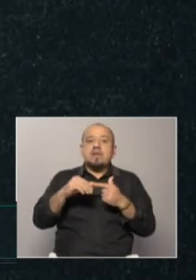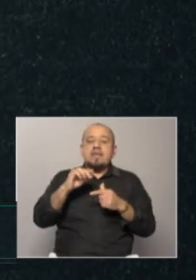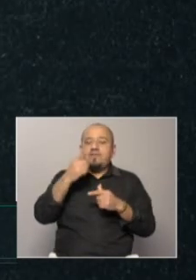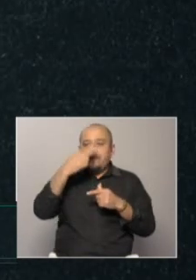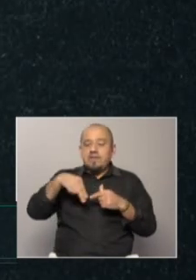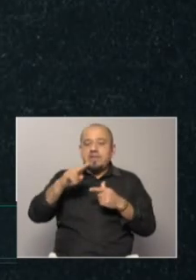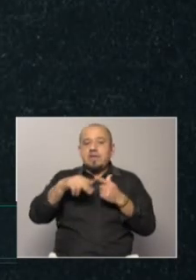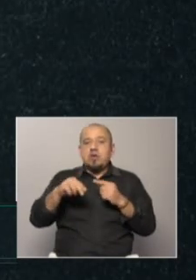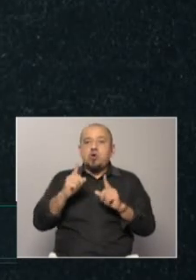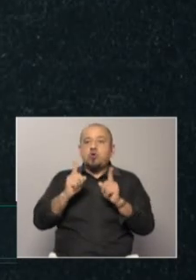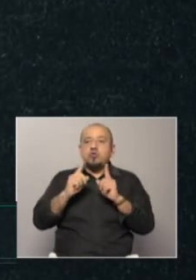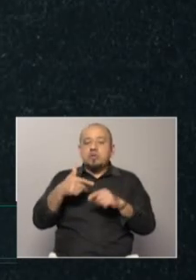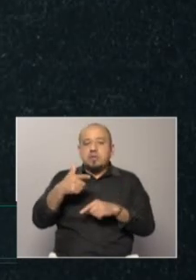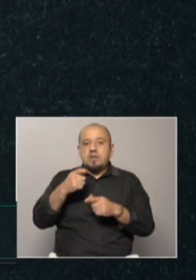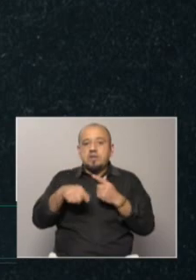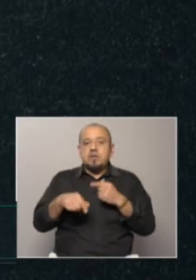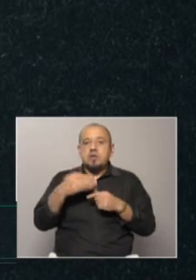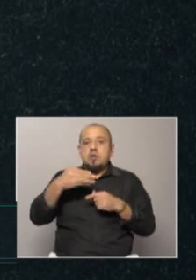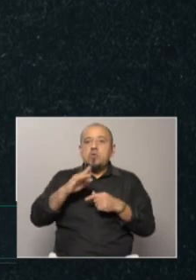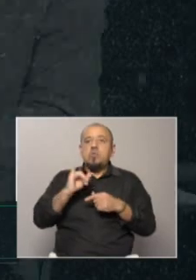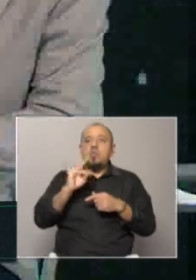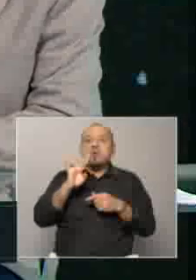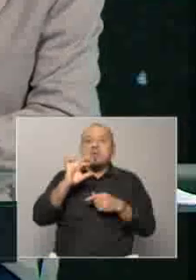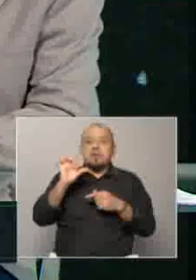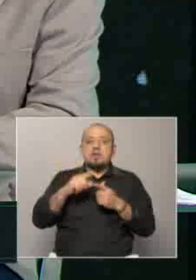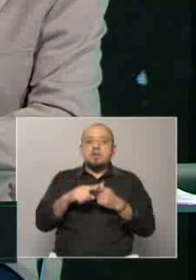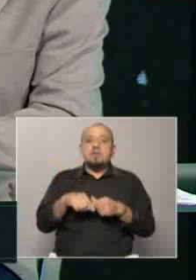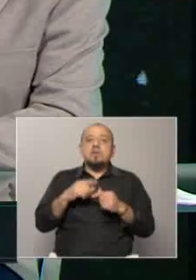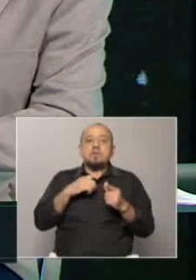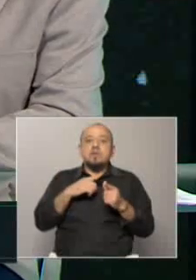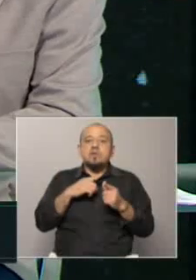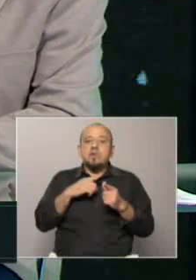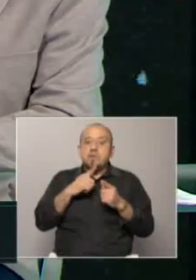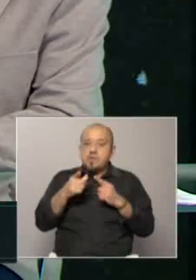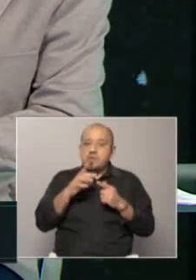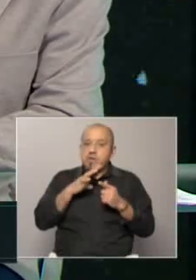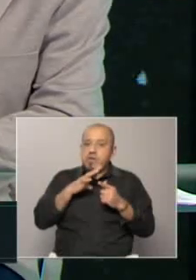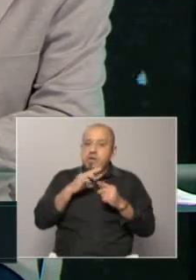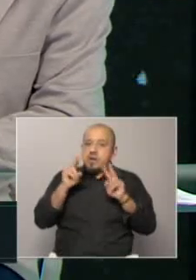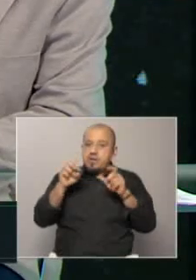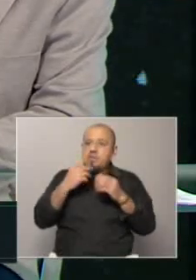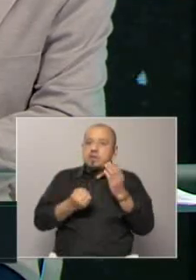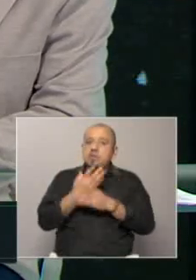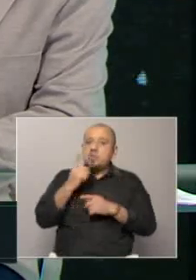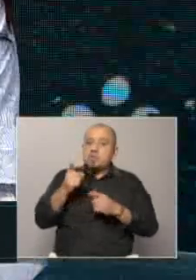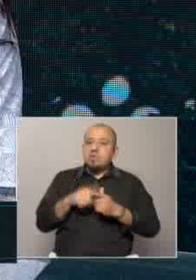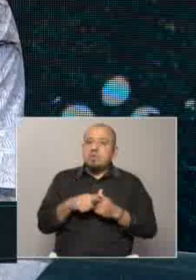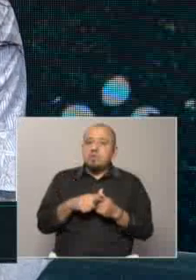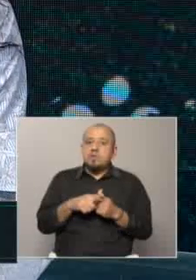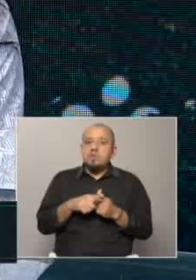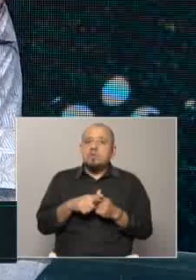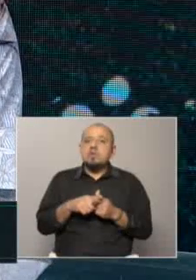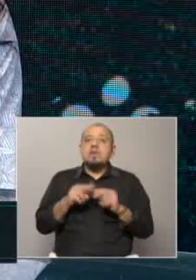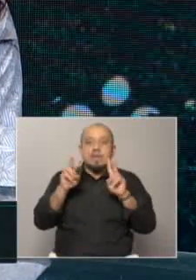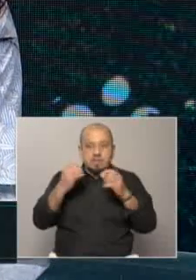Once Tiros y Buitres. Ambas bandas con discos en la calle. Buitres, sé que voy a hacer un spoiler. Hay temas, van a escuchar temas nuevos de buitres, ¿eh? Qué bueno, bastante. Van a